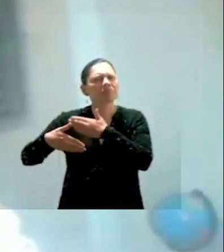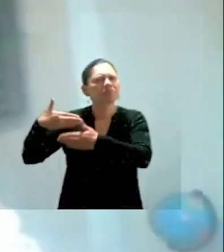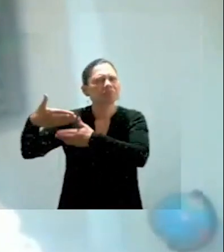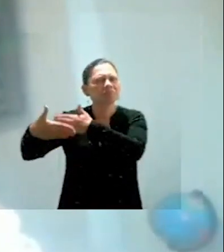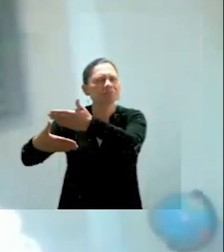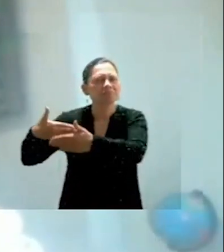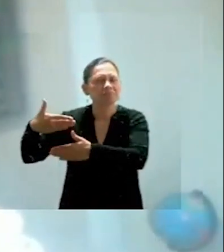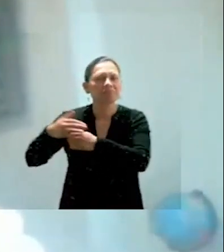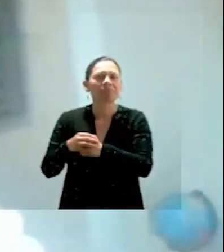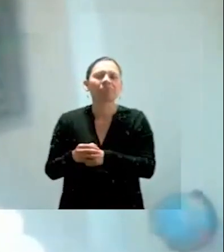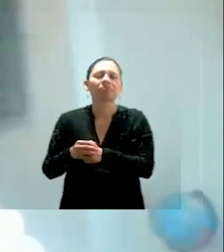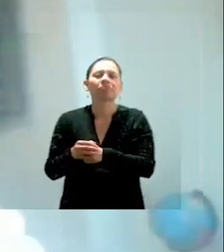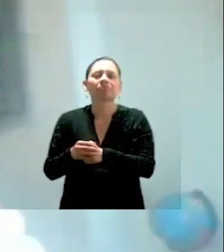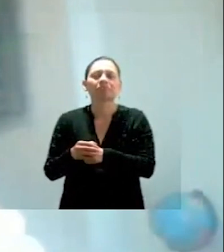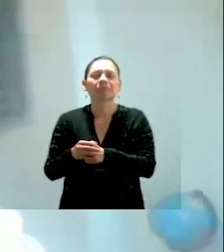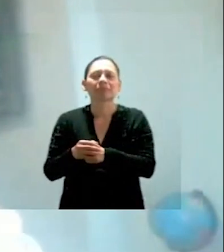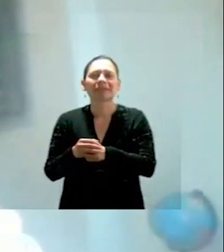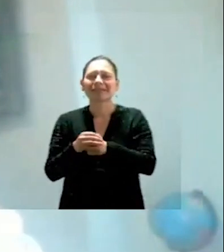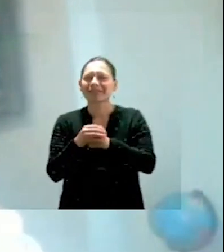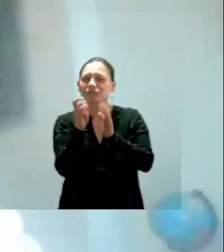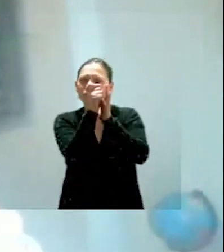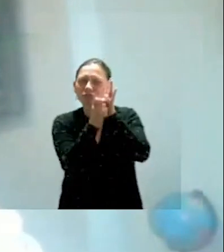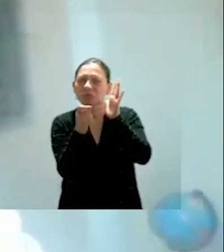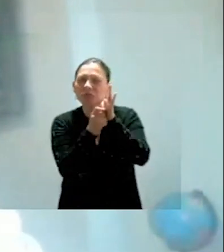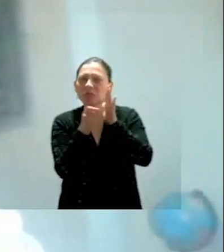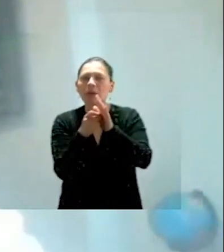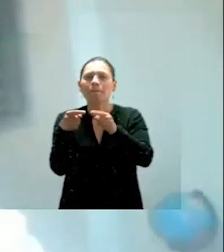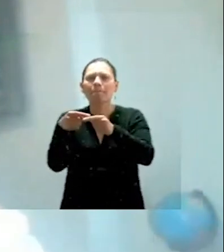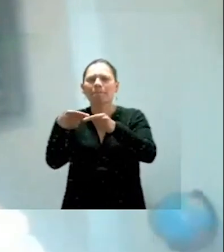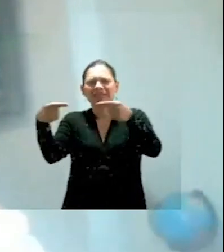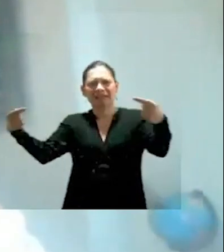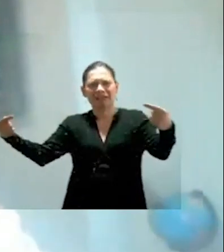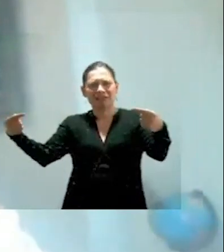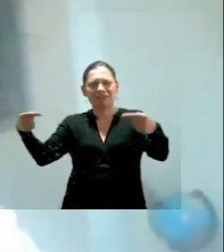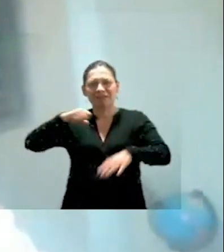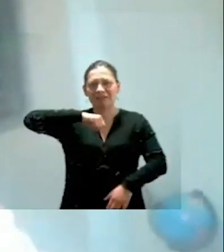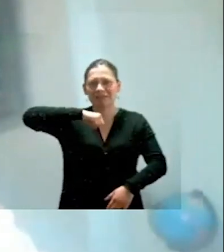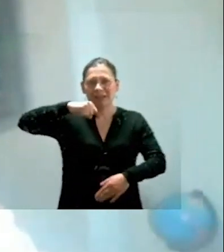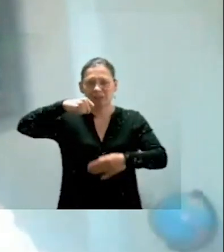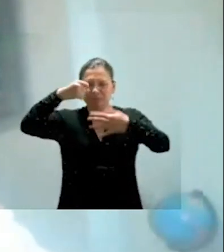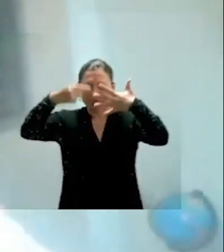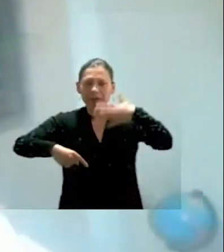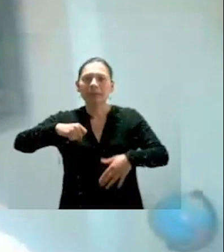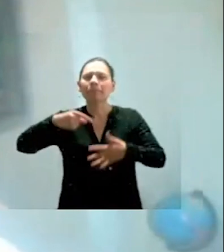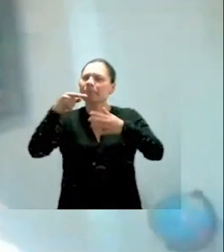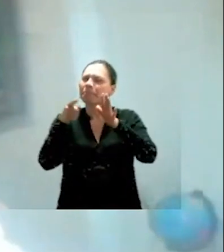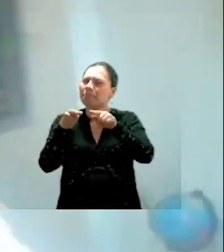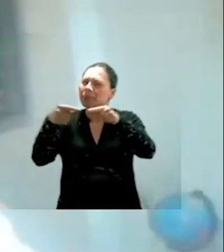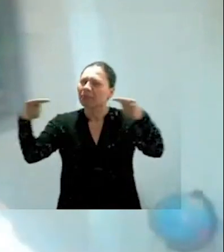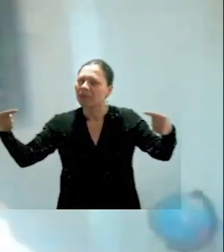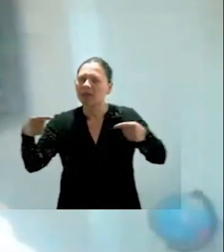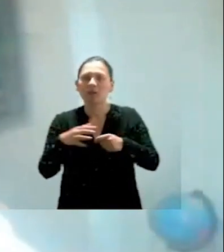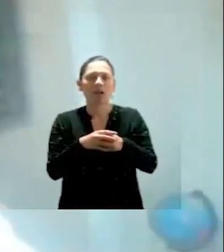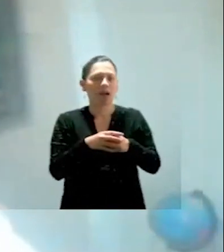creándose, dándole a la Corte la oportunidad de crear nuevos derechos, y